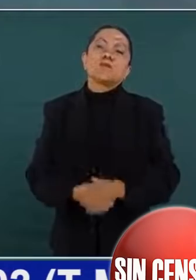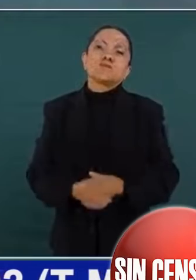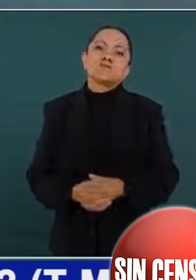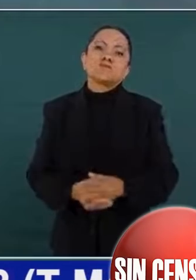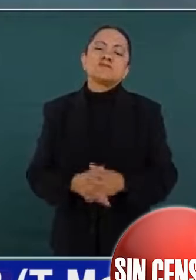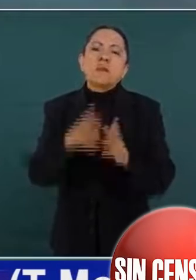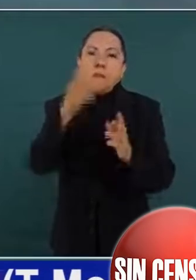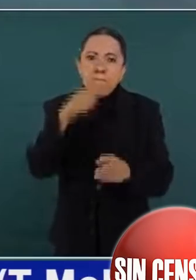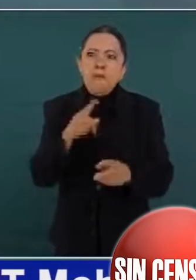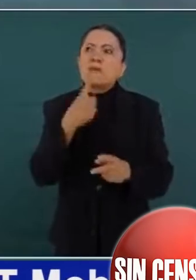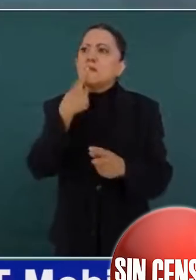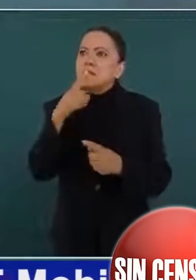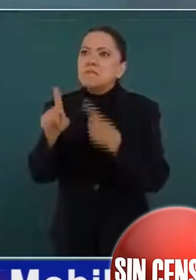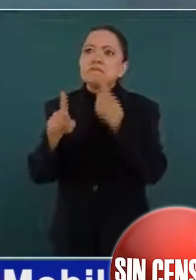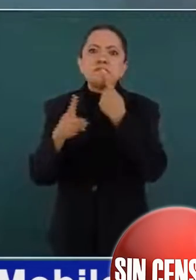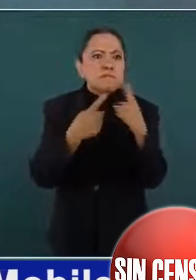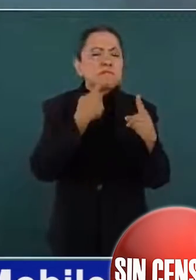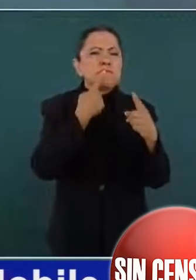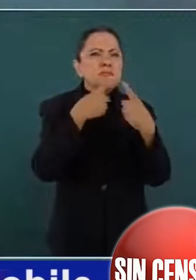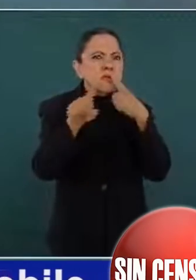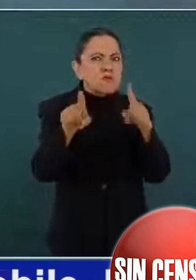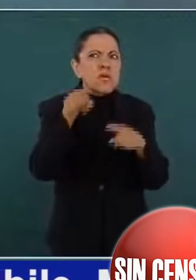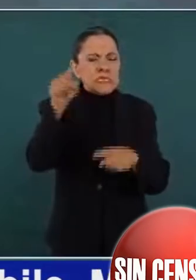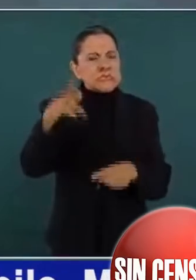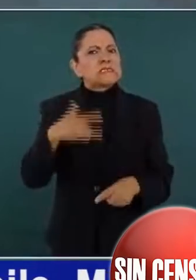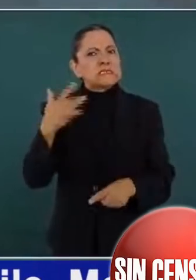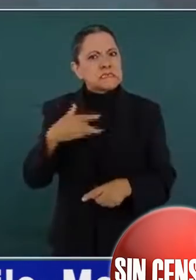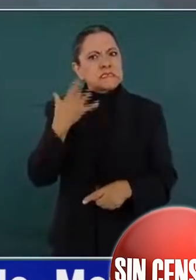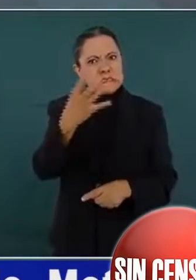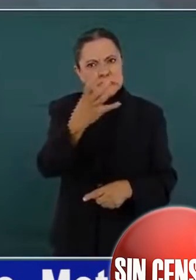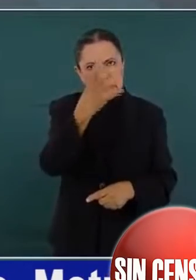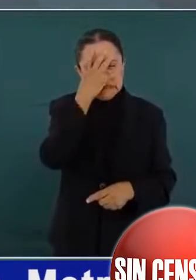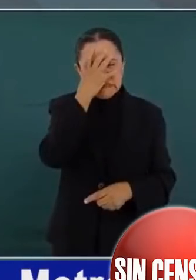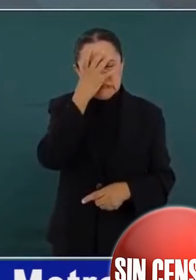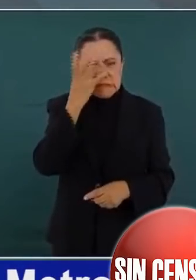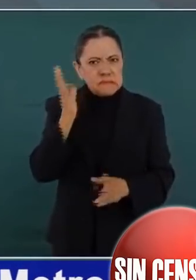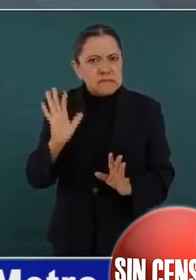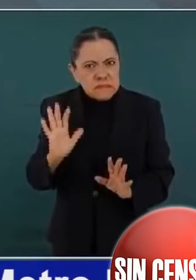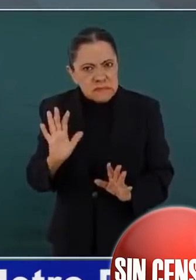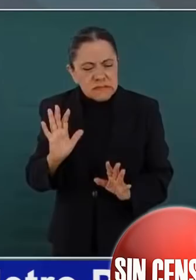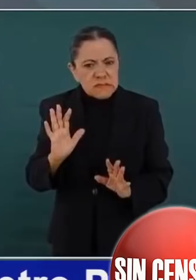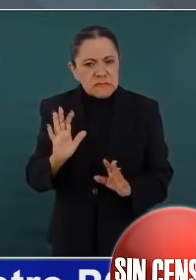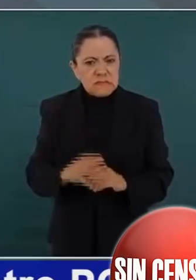denunciando que dé vergüenza Pues le voy a preguntar si el que